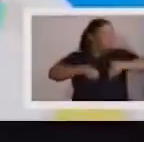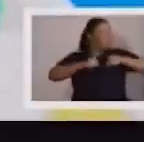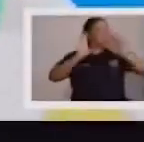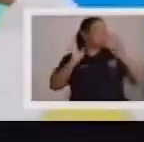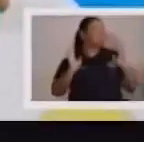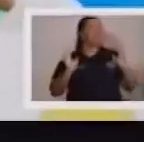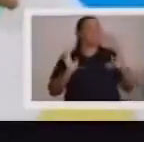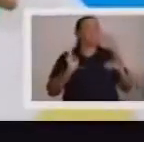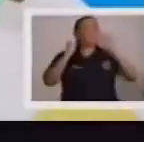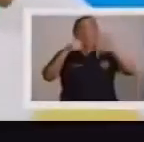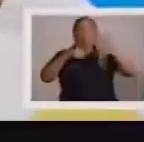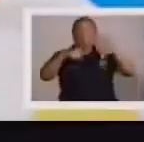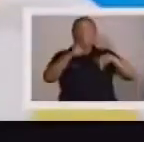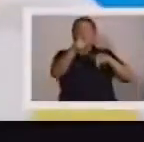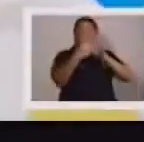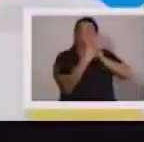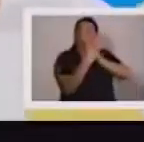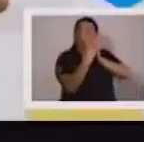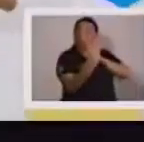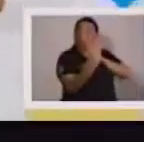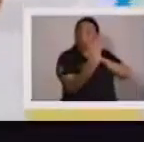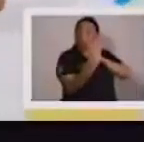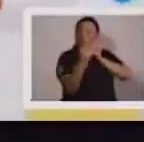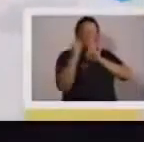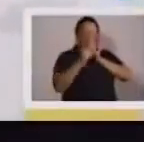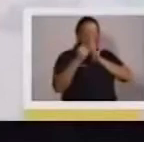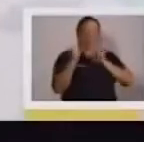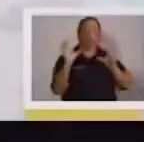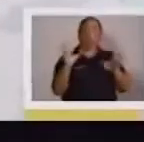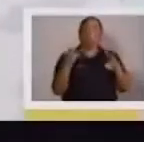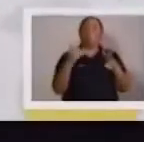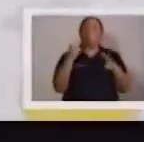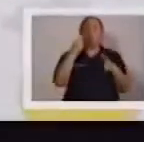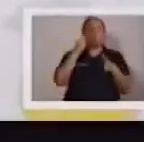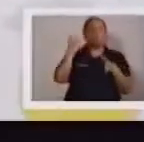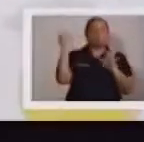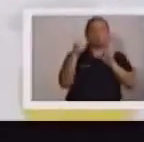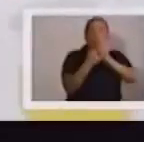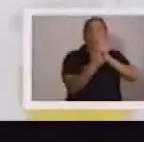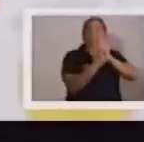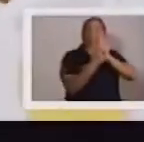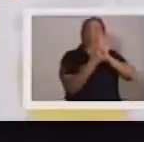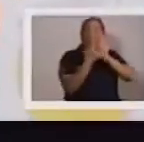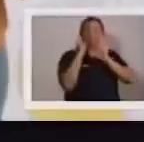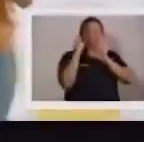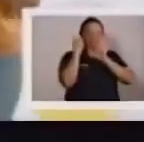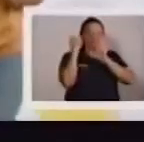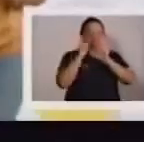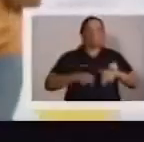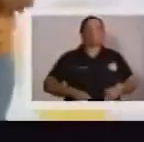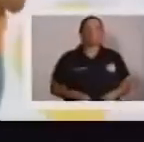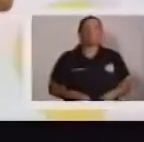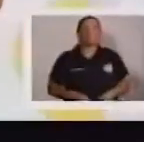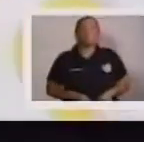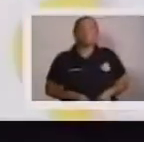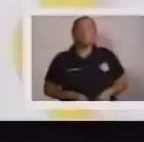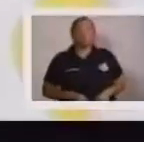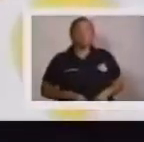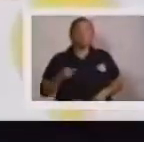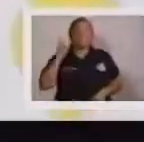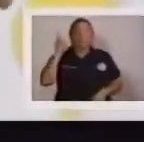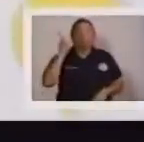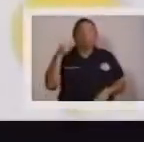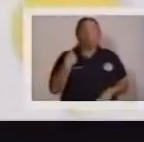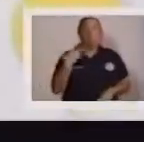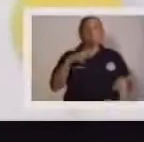la hemos puesto más difícil junto a la maestra Laura. Esto se va a poner complicado. Así es, vamos a hacer una coreografía